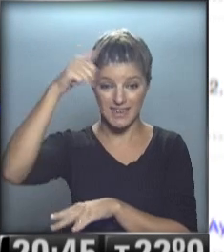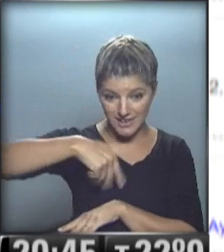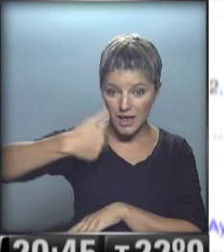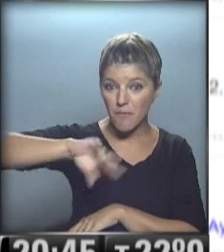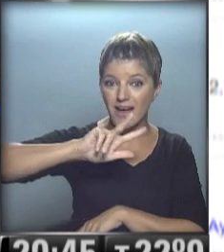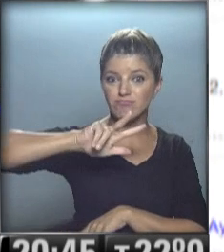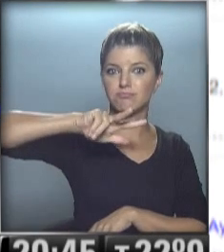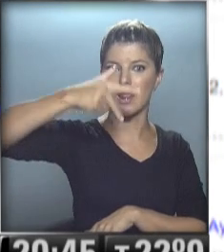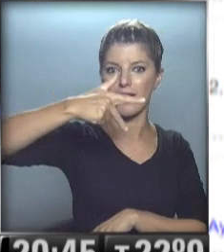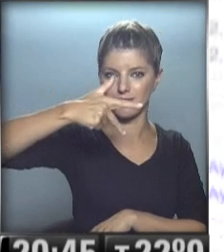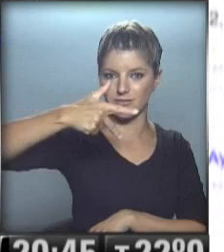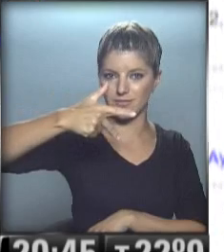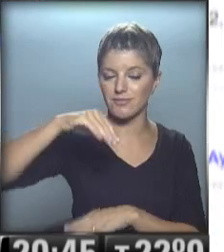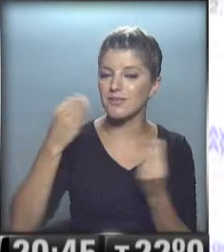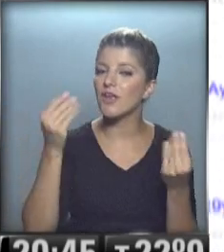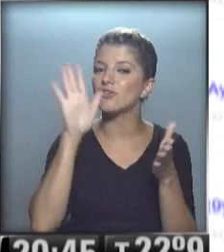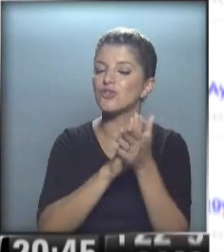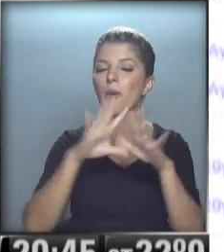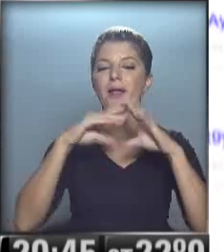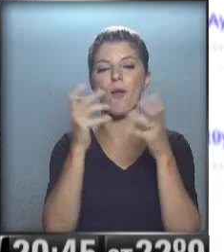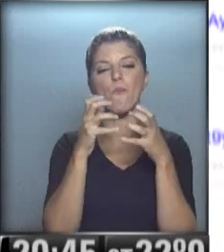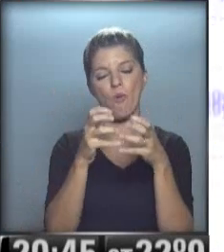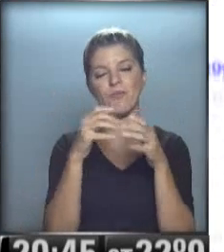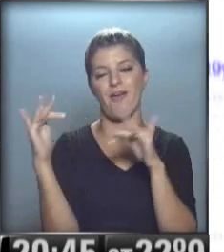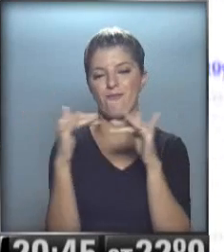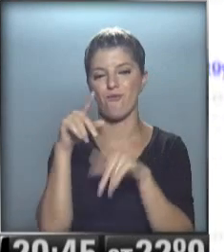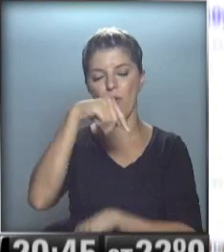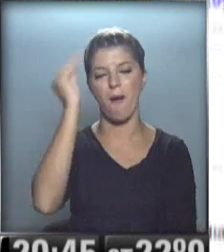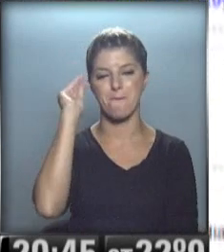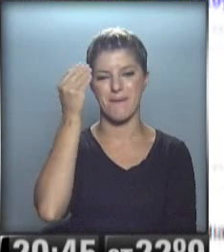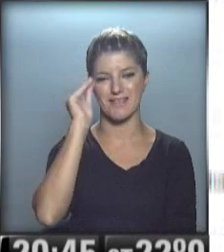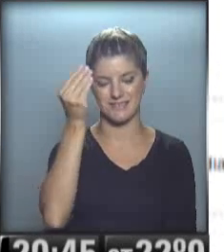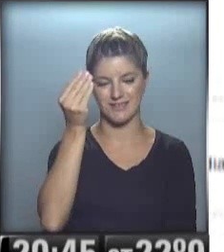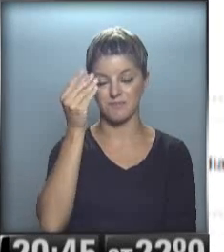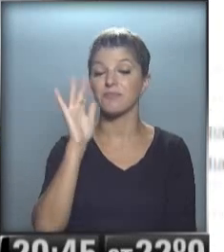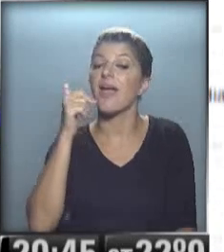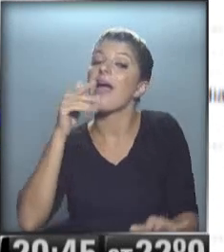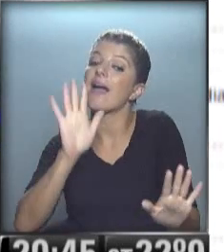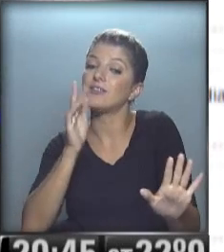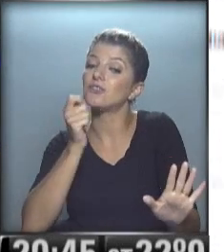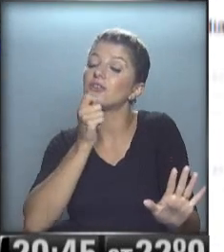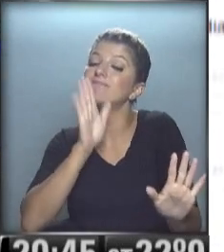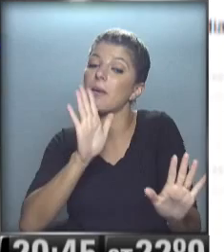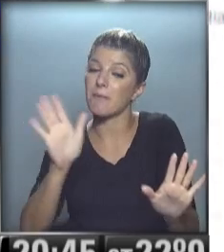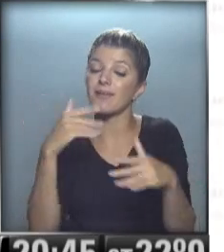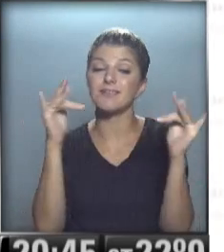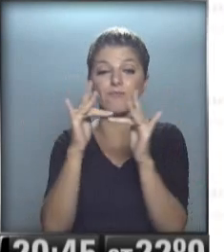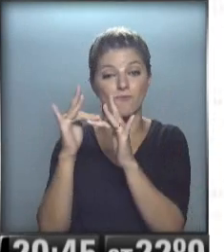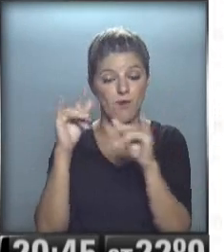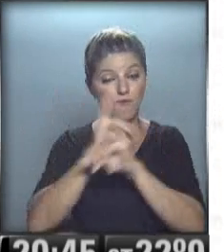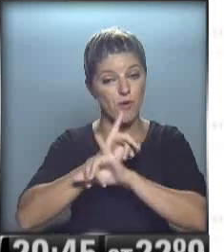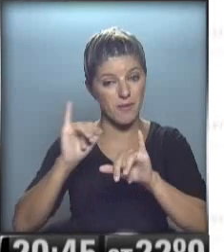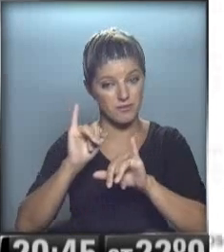estos 150 millones la Copa del Mundo en Brasil. Esto según una infografía de IMS